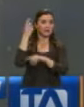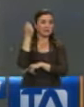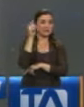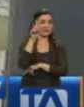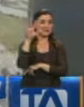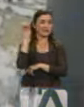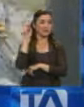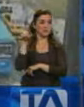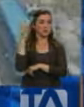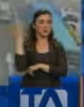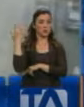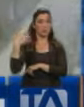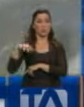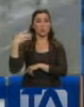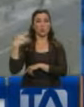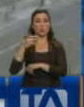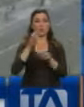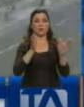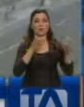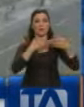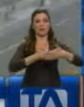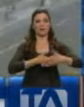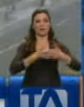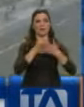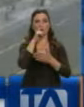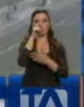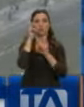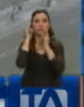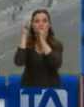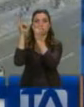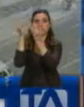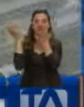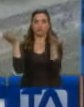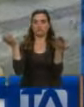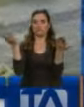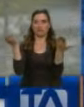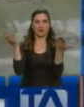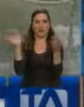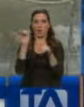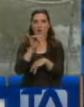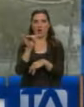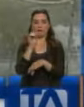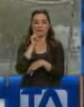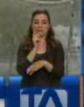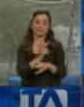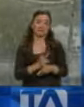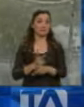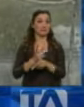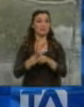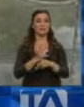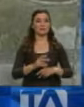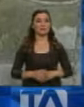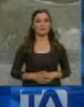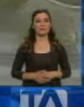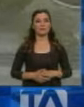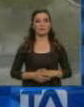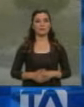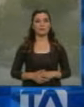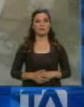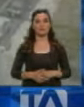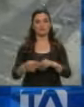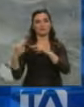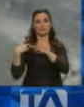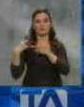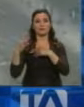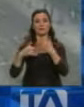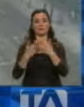tanto, casi lo mismo que cuesta un departamento de lujo en la capital, cuesta cada una de esas paradas. Bueno, tocará cuidarlas, ¿no? Y ver cómo quedan. Responsabilidad de